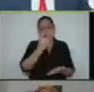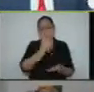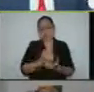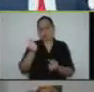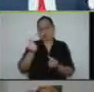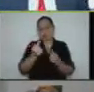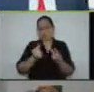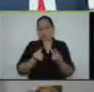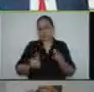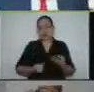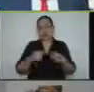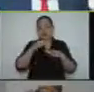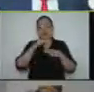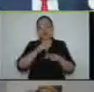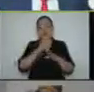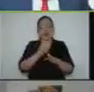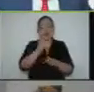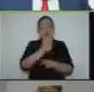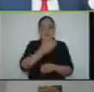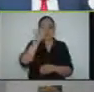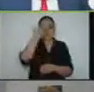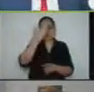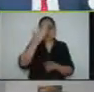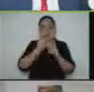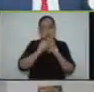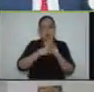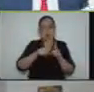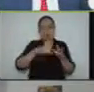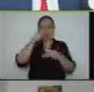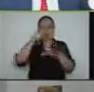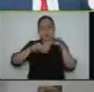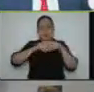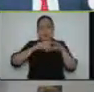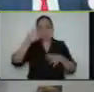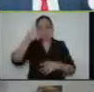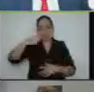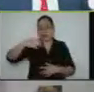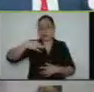respecto de los actos anticipados de pre-campaña.